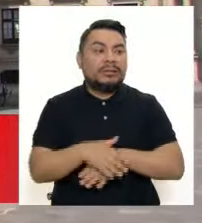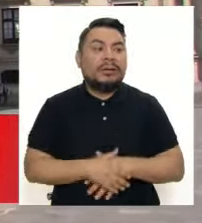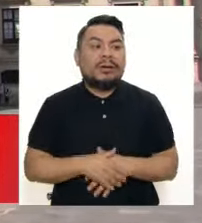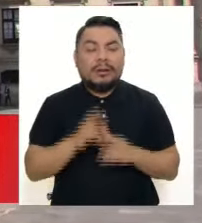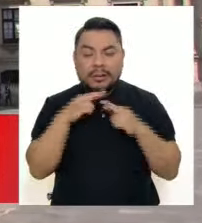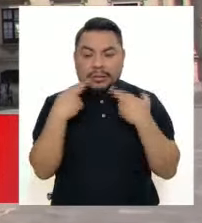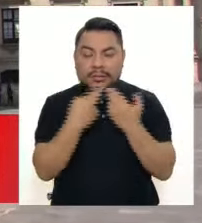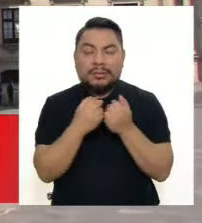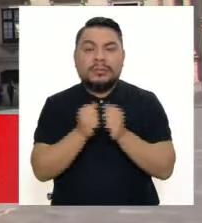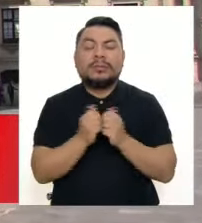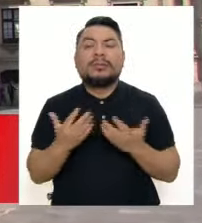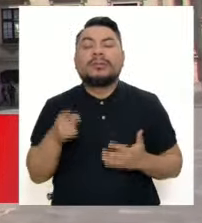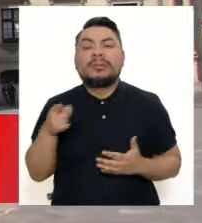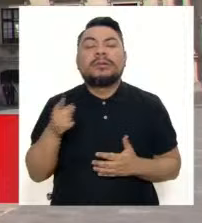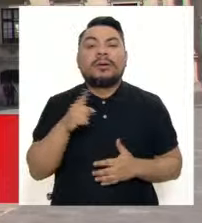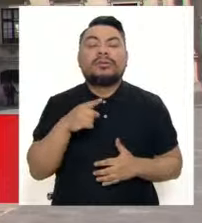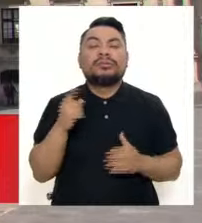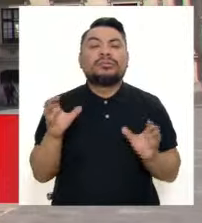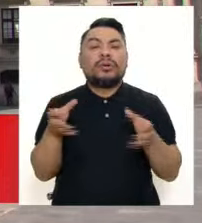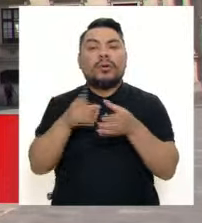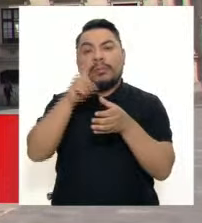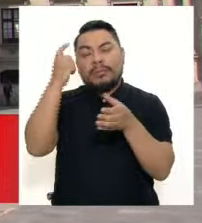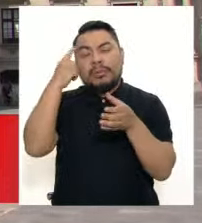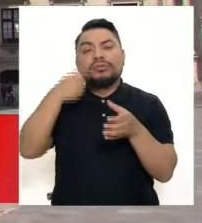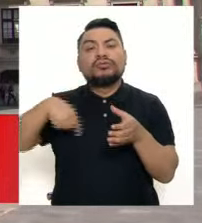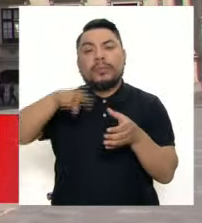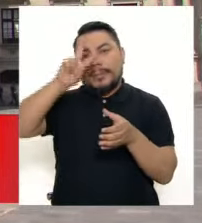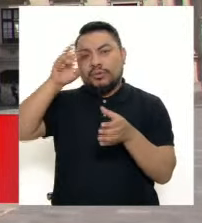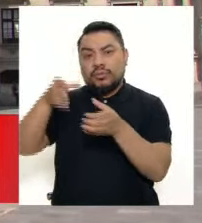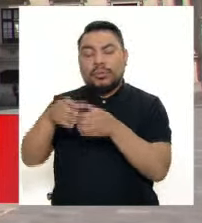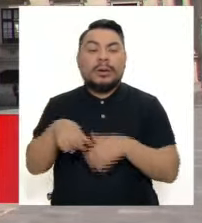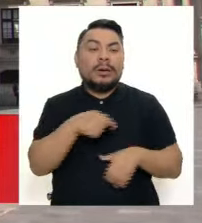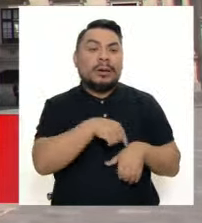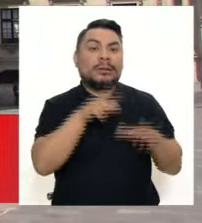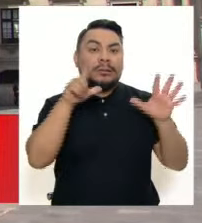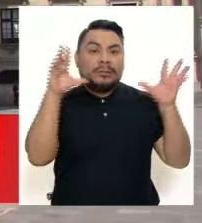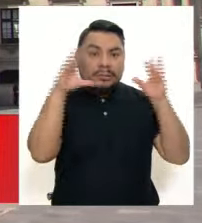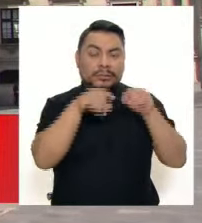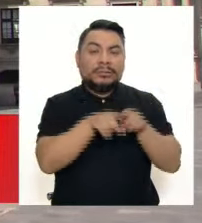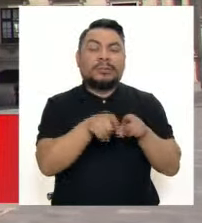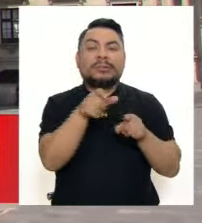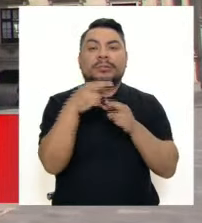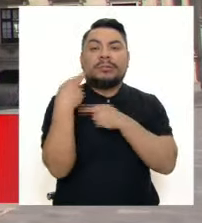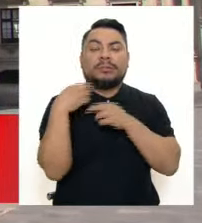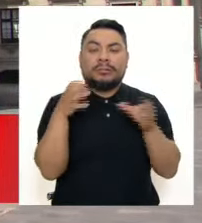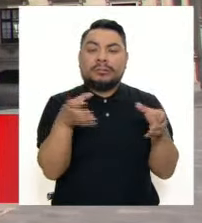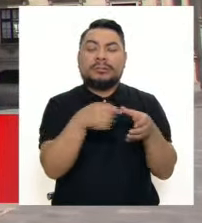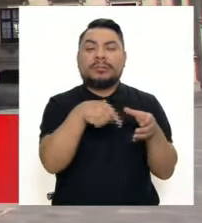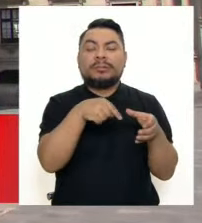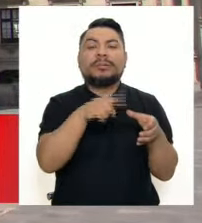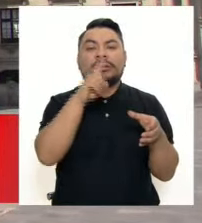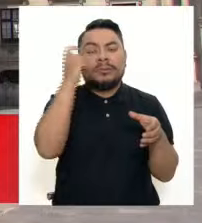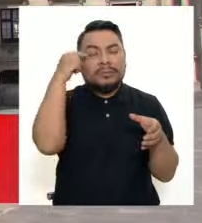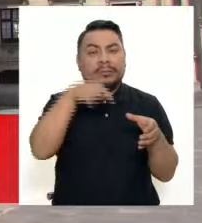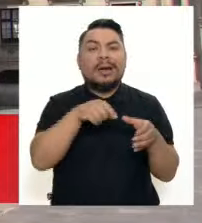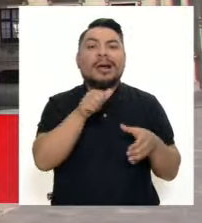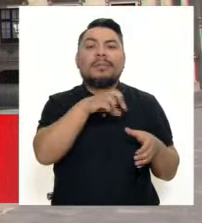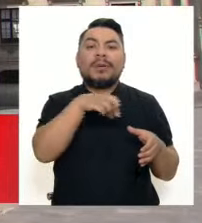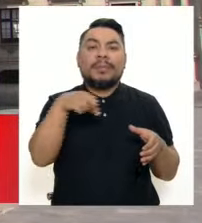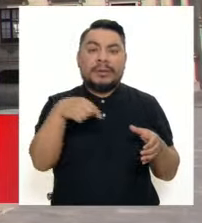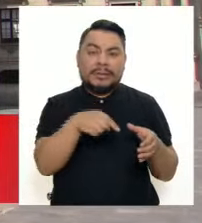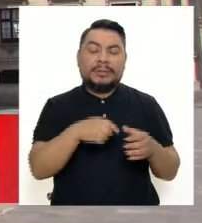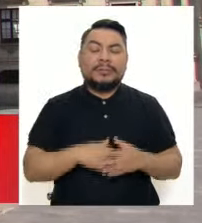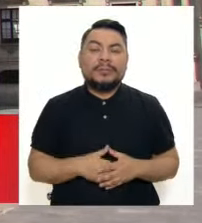reunirá con representantes de somos Perú y a las 7 de la noche con eh representantes del partido alianza por el